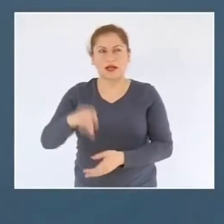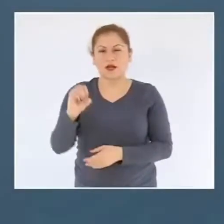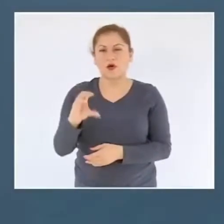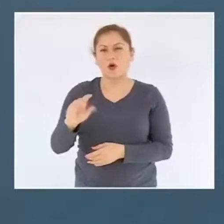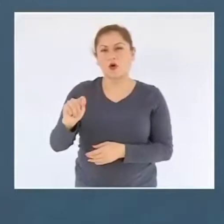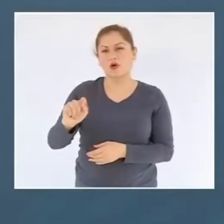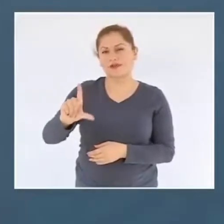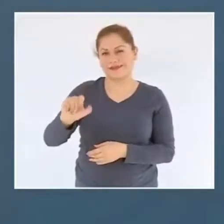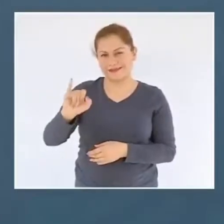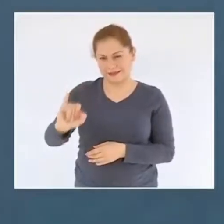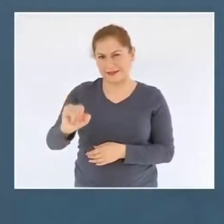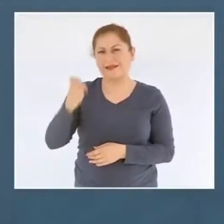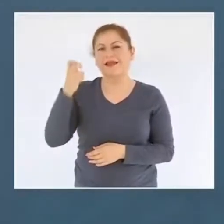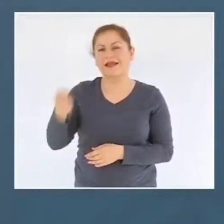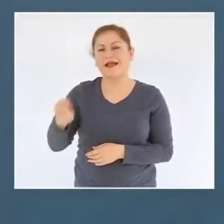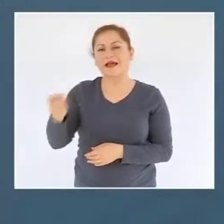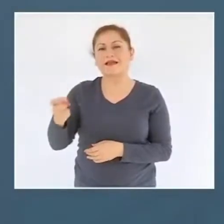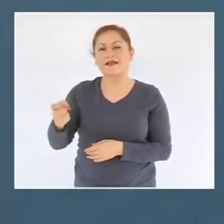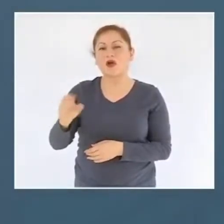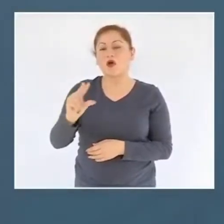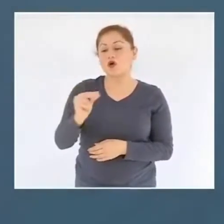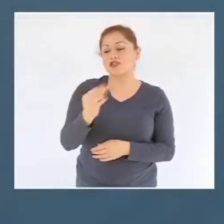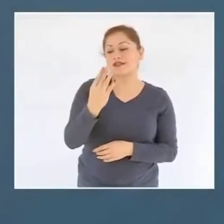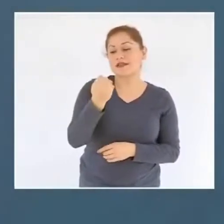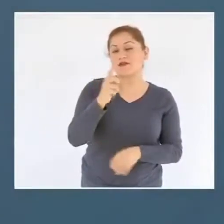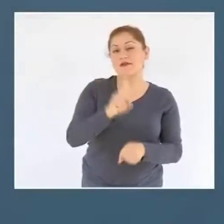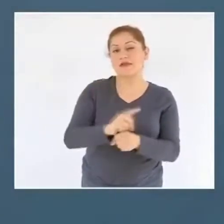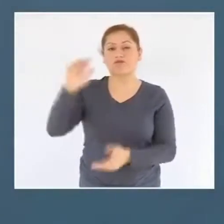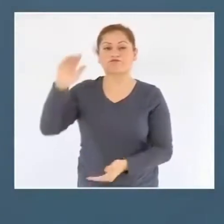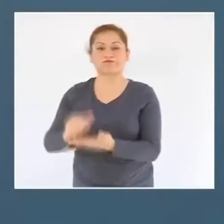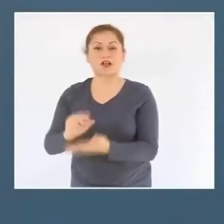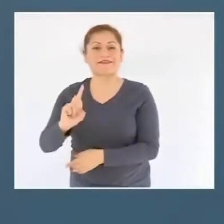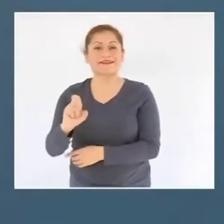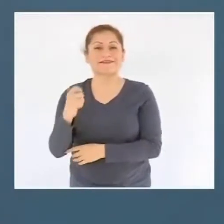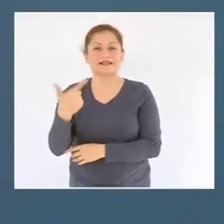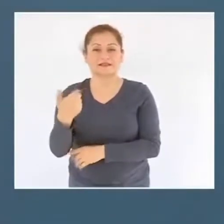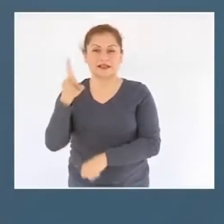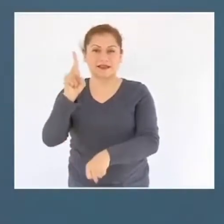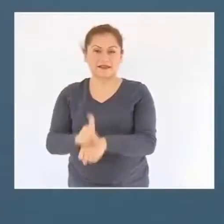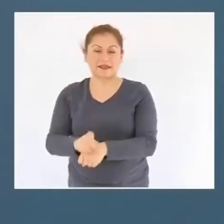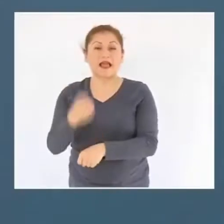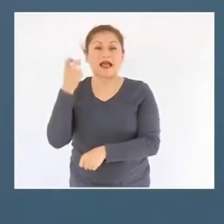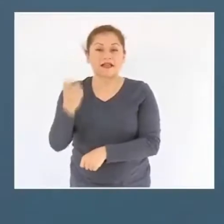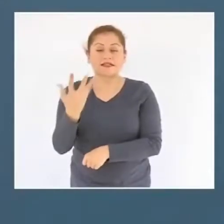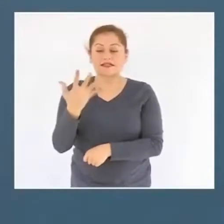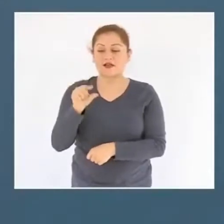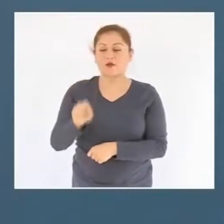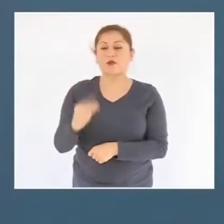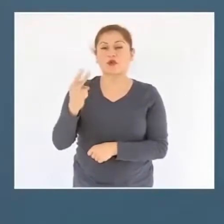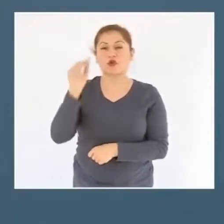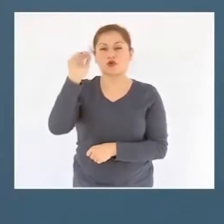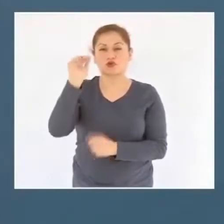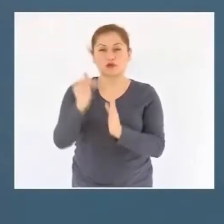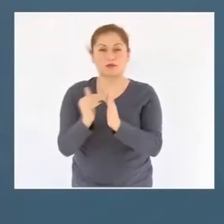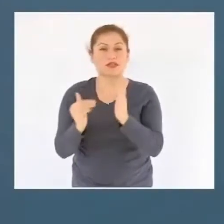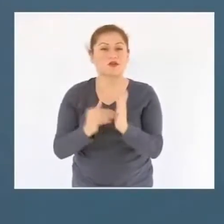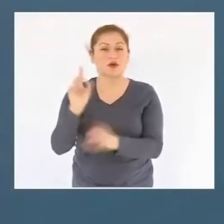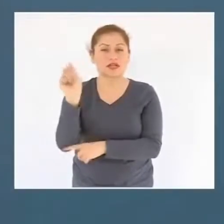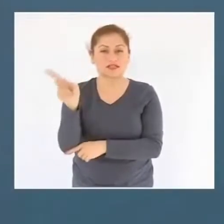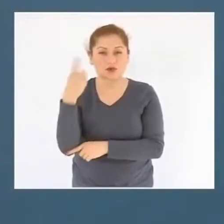resultados pasaron de 89 días a 37, reducción de $5.2 millones por